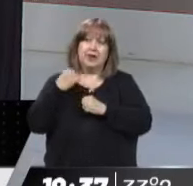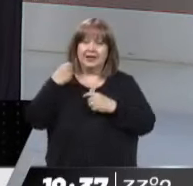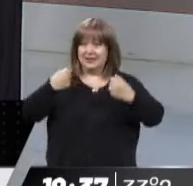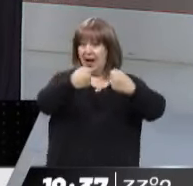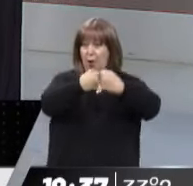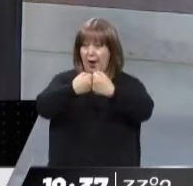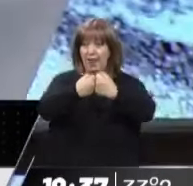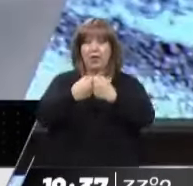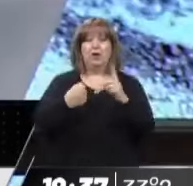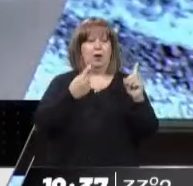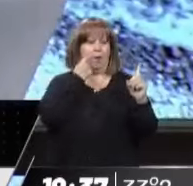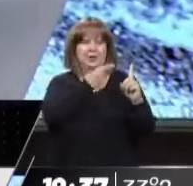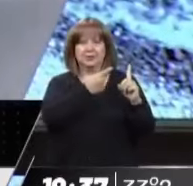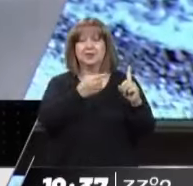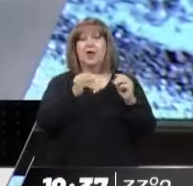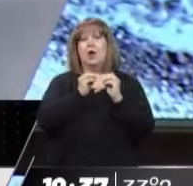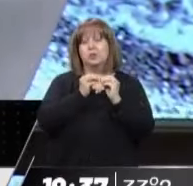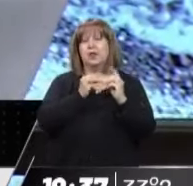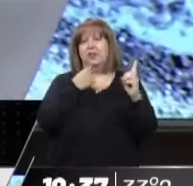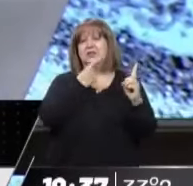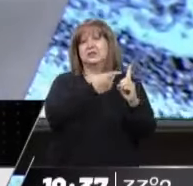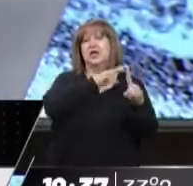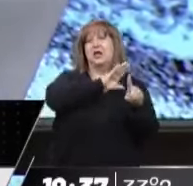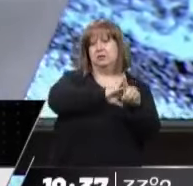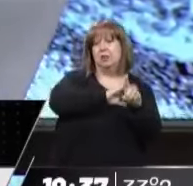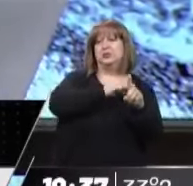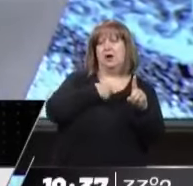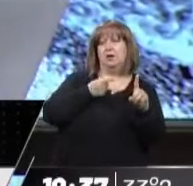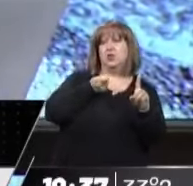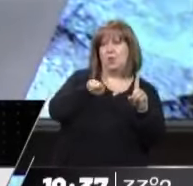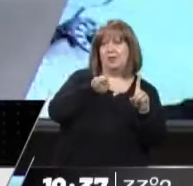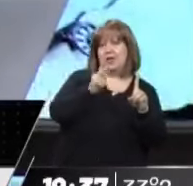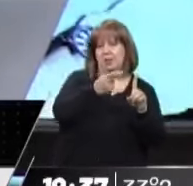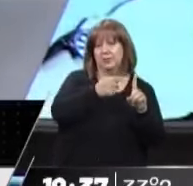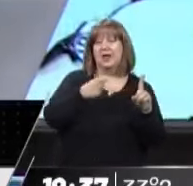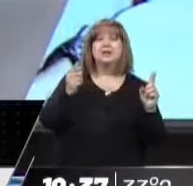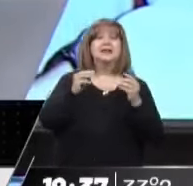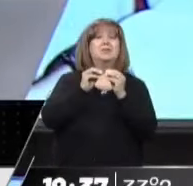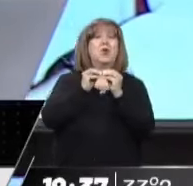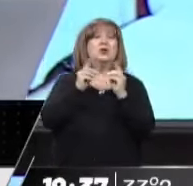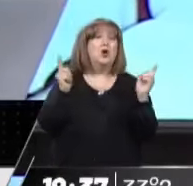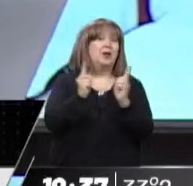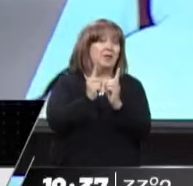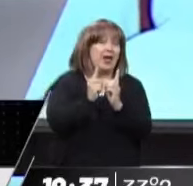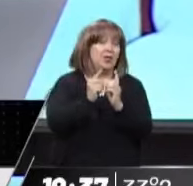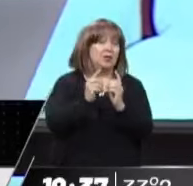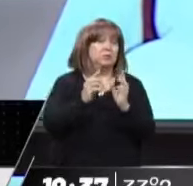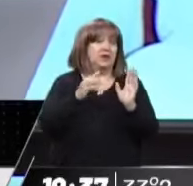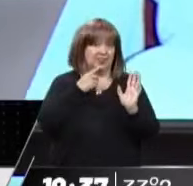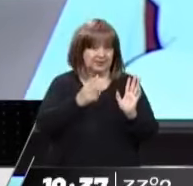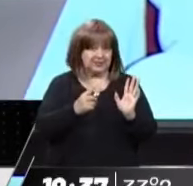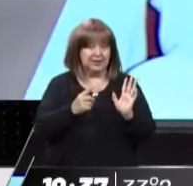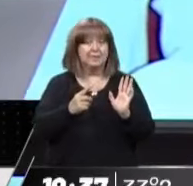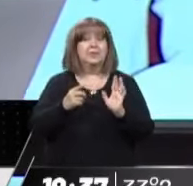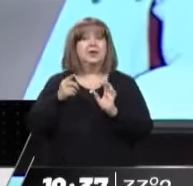las partes llegaran a un acuerdo, él asumiera, en este caso, que había cometido el crimen y la defensa lo que planteaba era